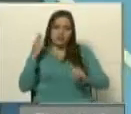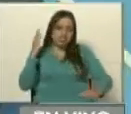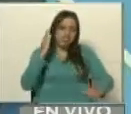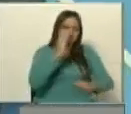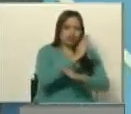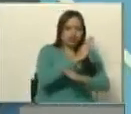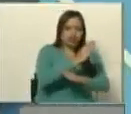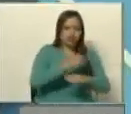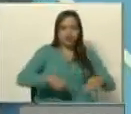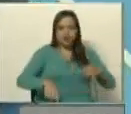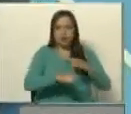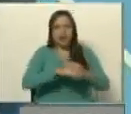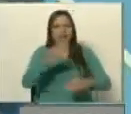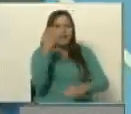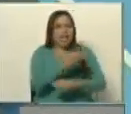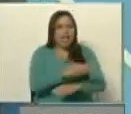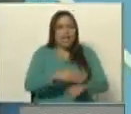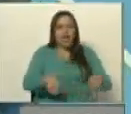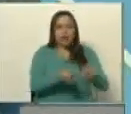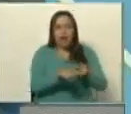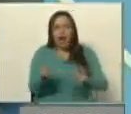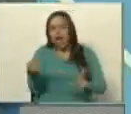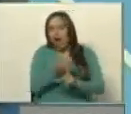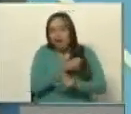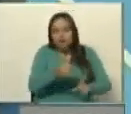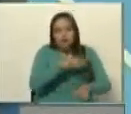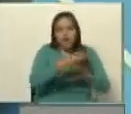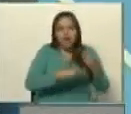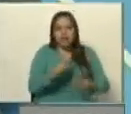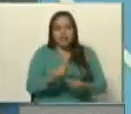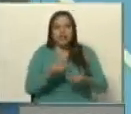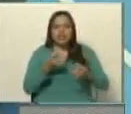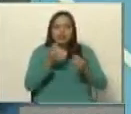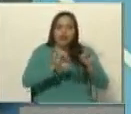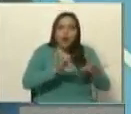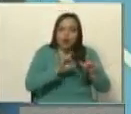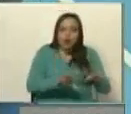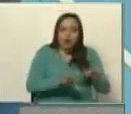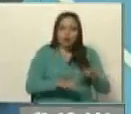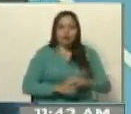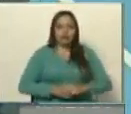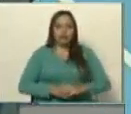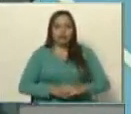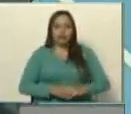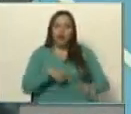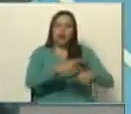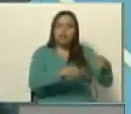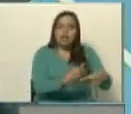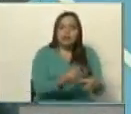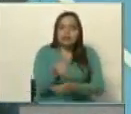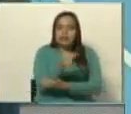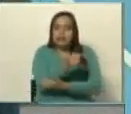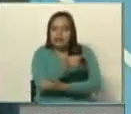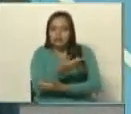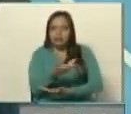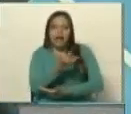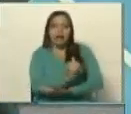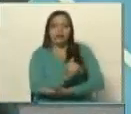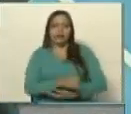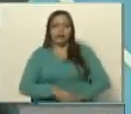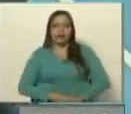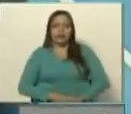etimológico es maltratar, hacer daño, imponer dolor, sancionar, afectar. No